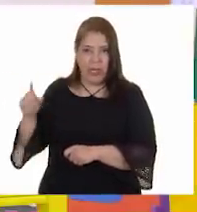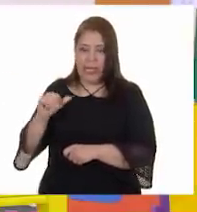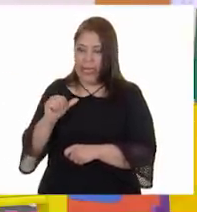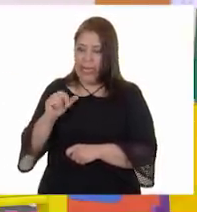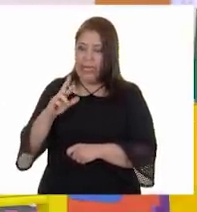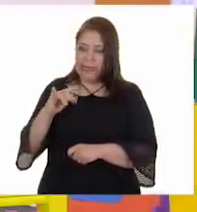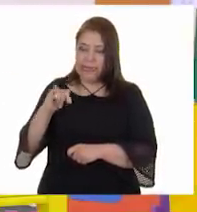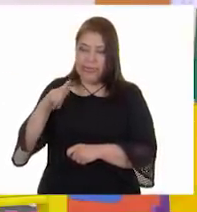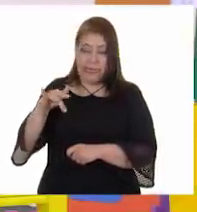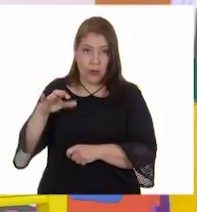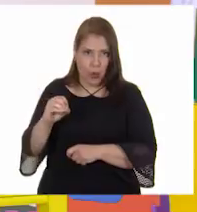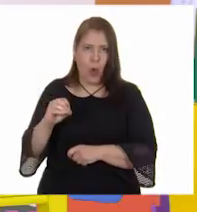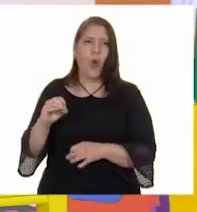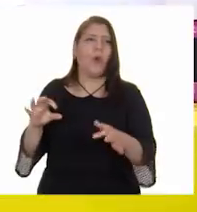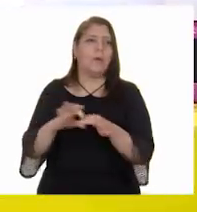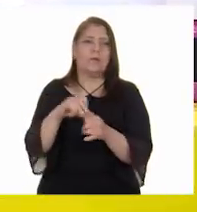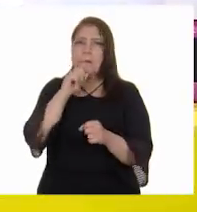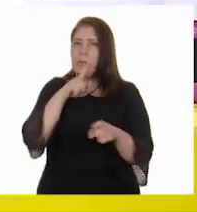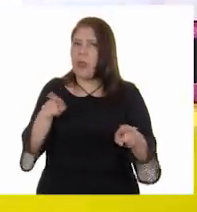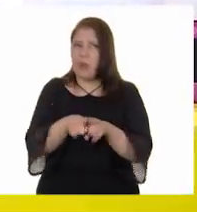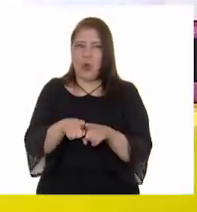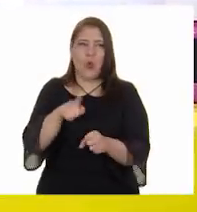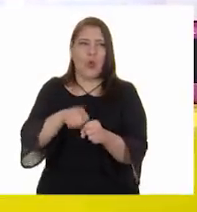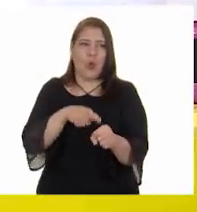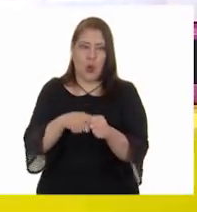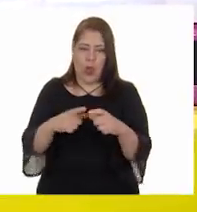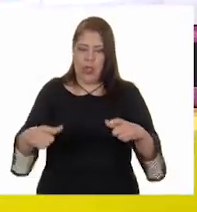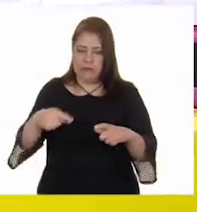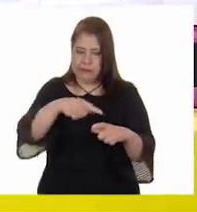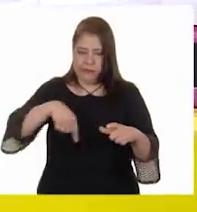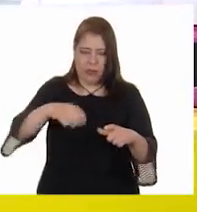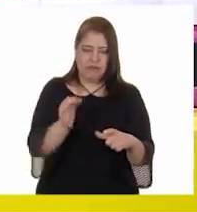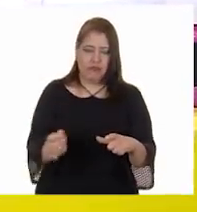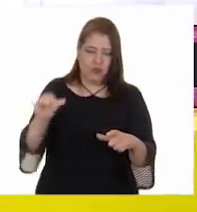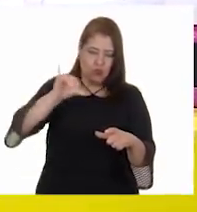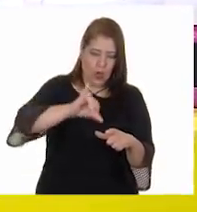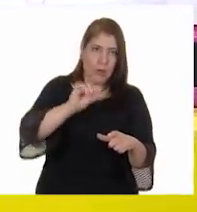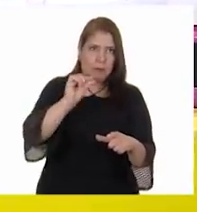acuarela. Lo voy a poner también aquí en mi godete o paleta.